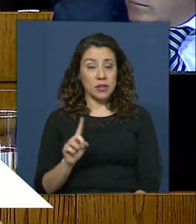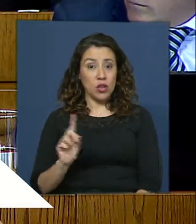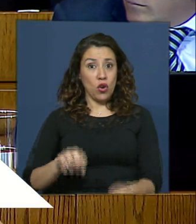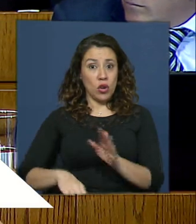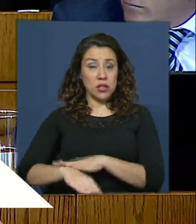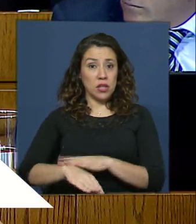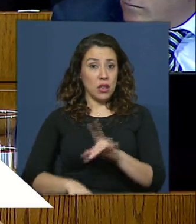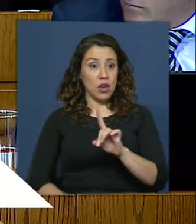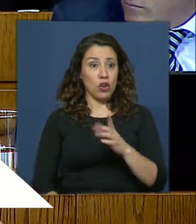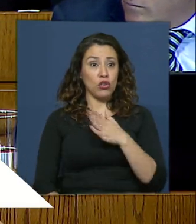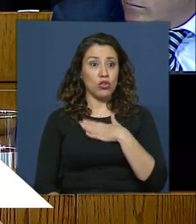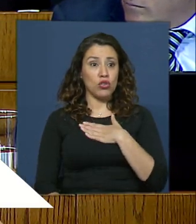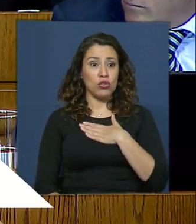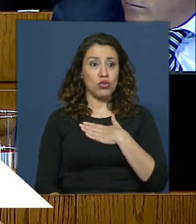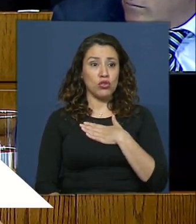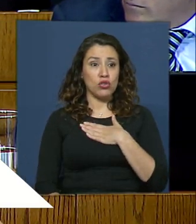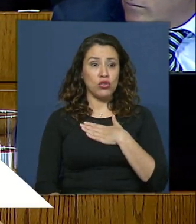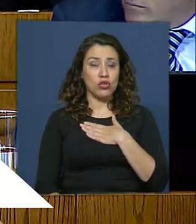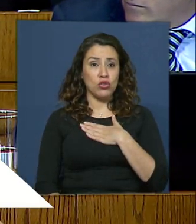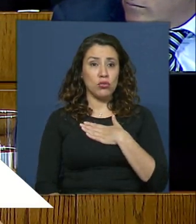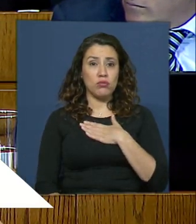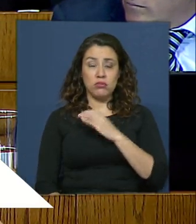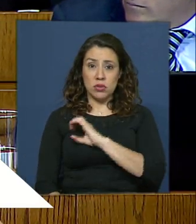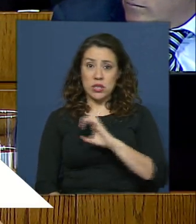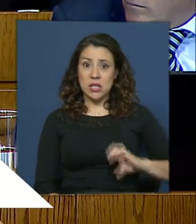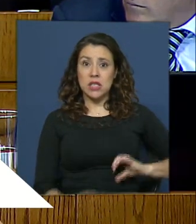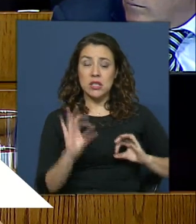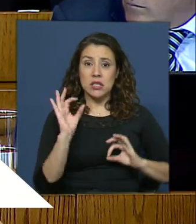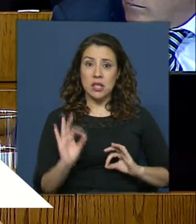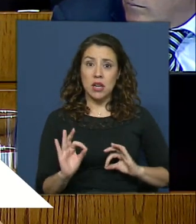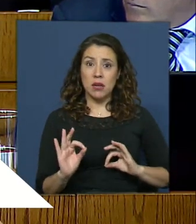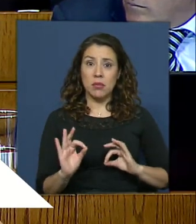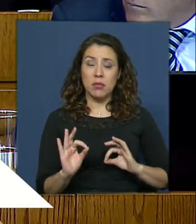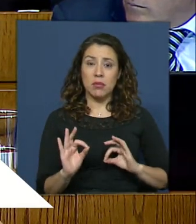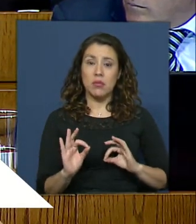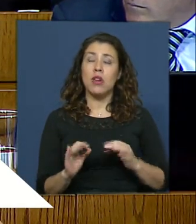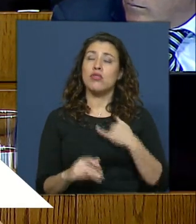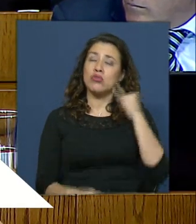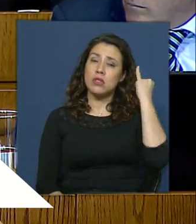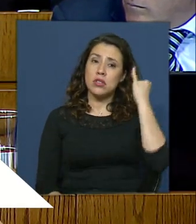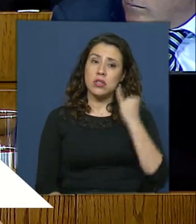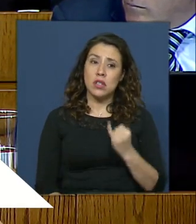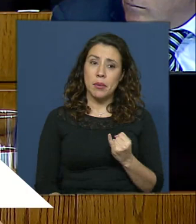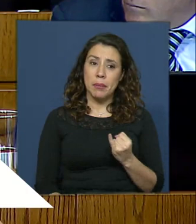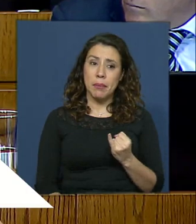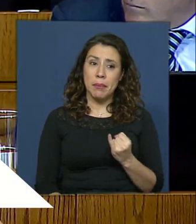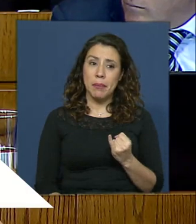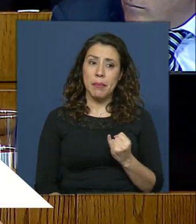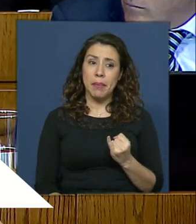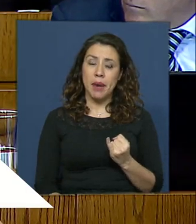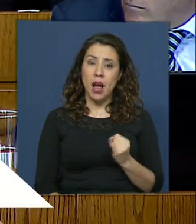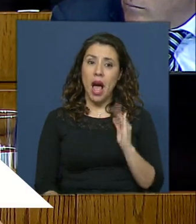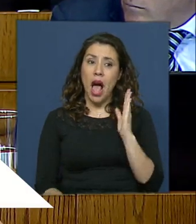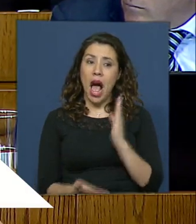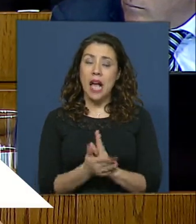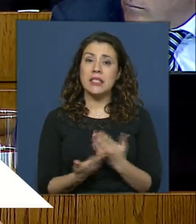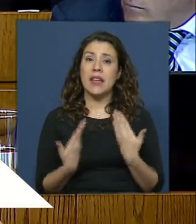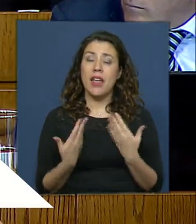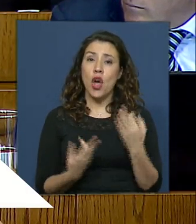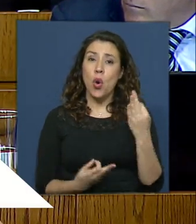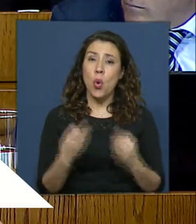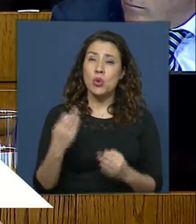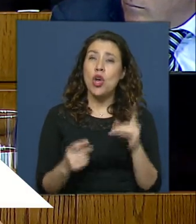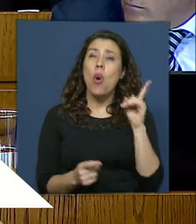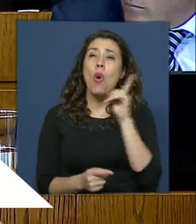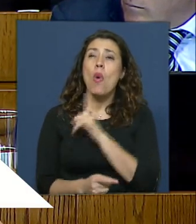señor presidente, soy cristiano, soy demócrata. Y siempre, aunque hasta que se haga justicia, hasta